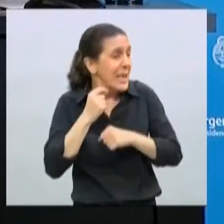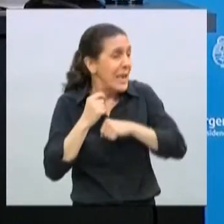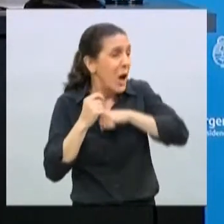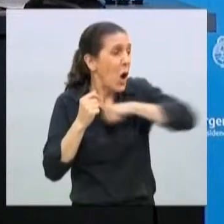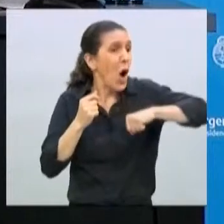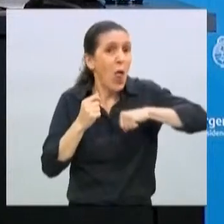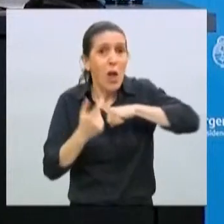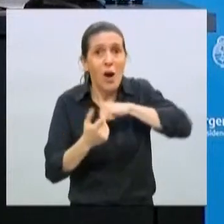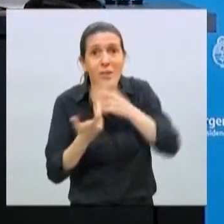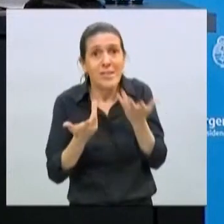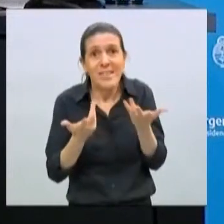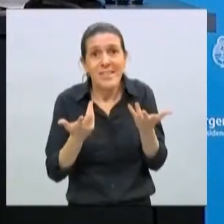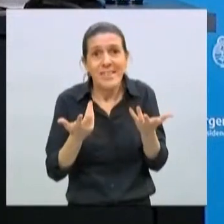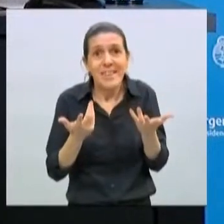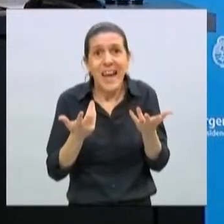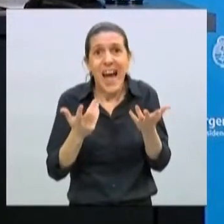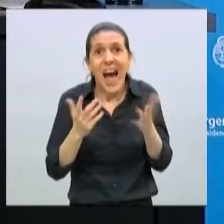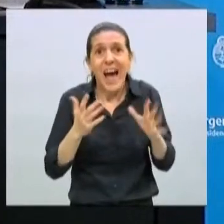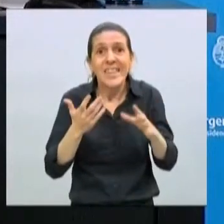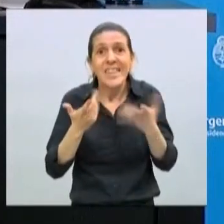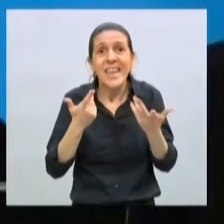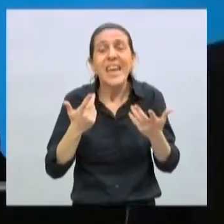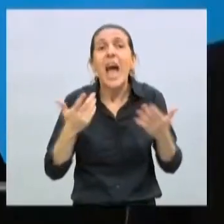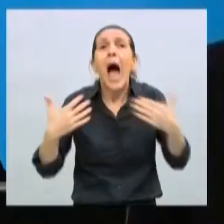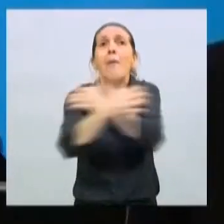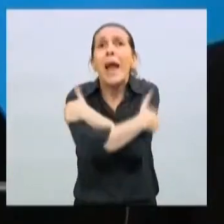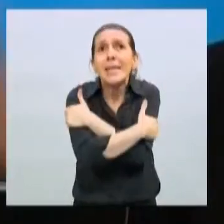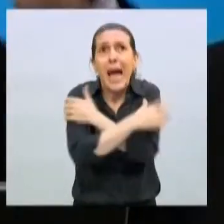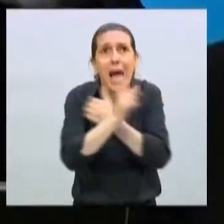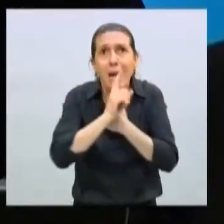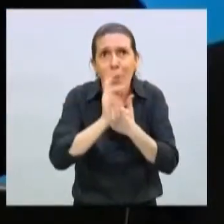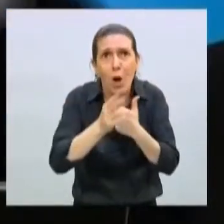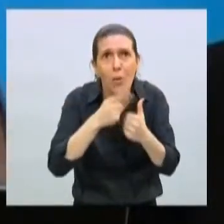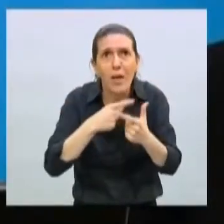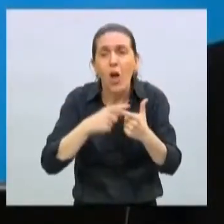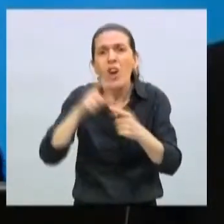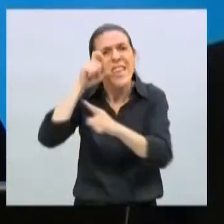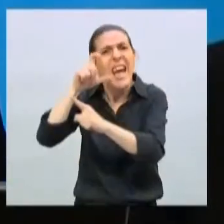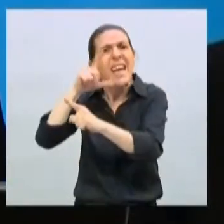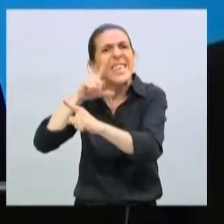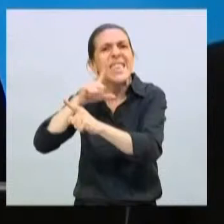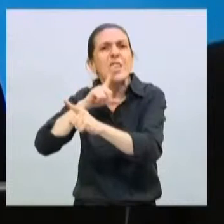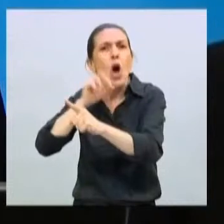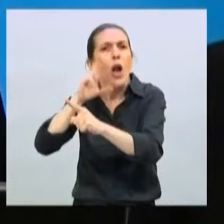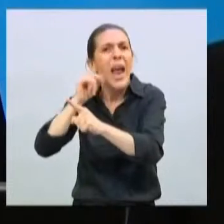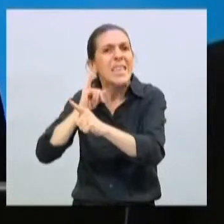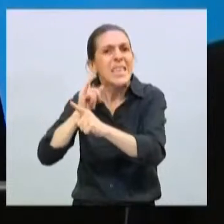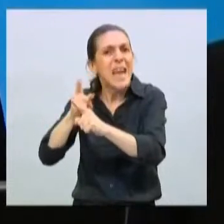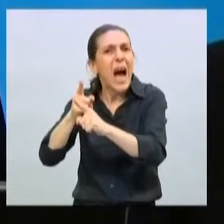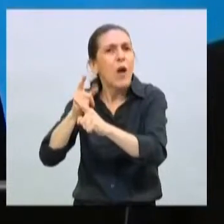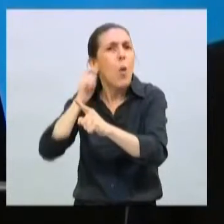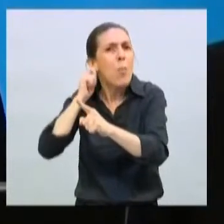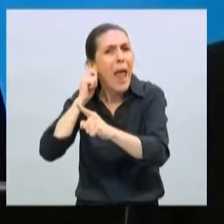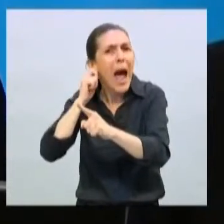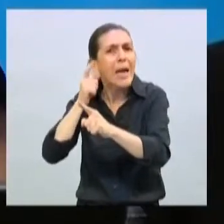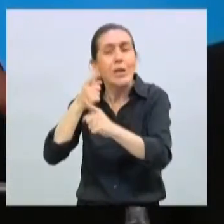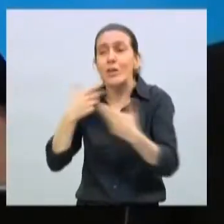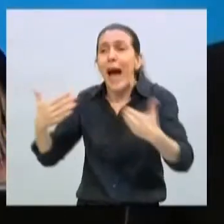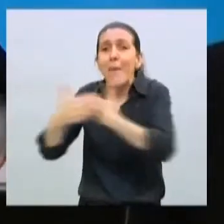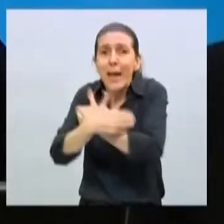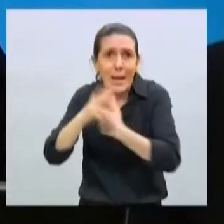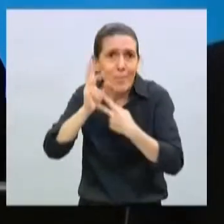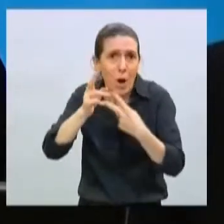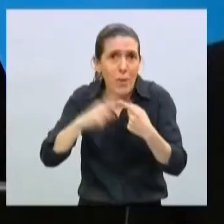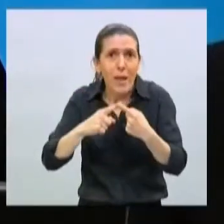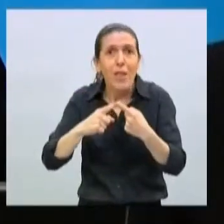codo. Y yo lamento no poder abrazar, y hoy Ceci Todesca cumplió años y no la pudimos abrazar y pudimos